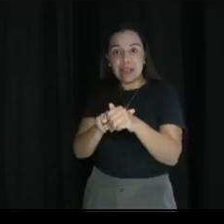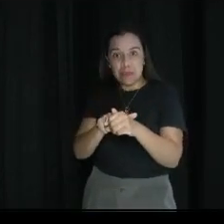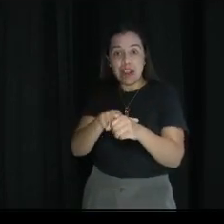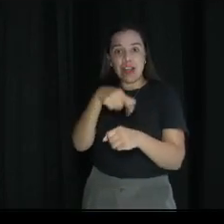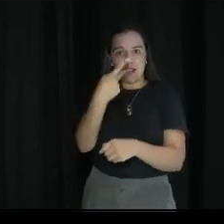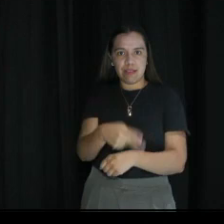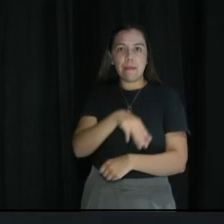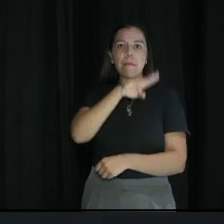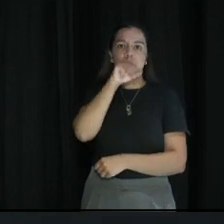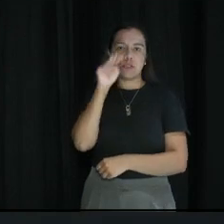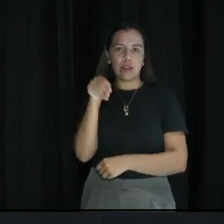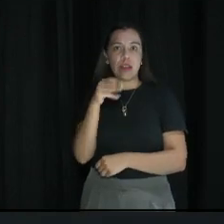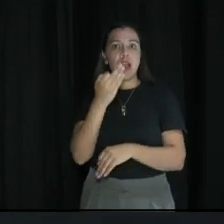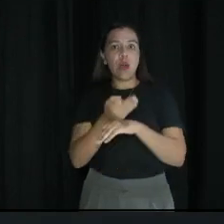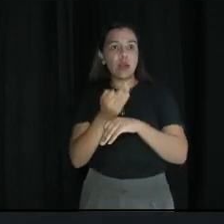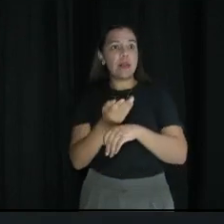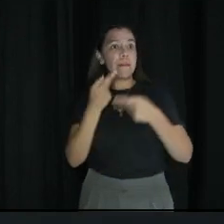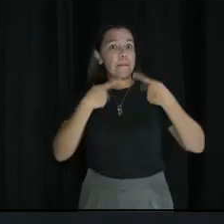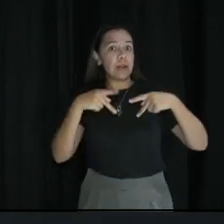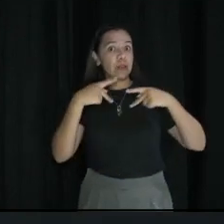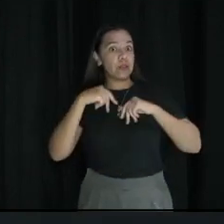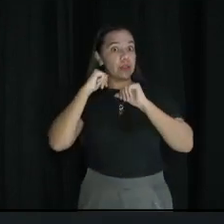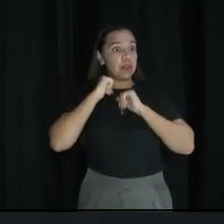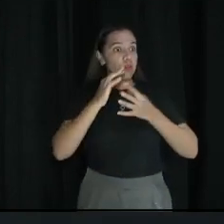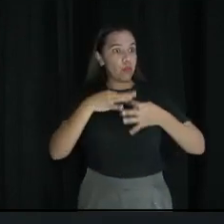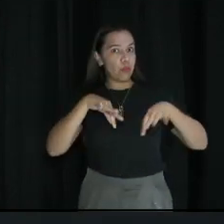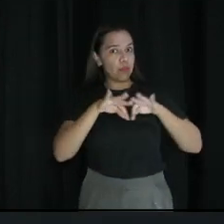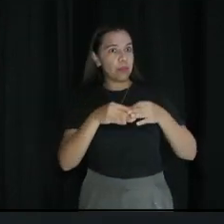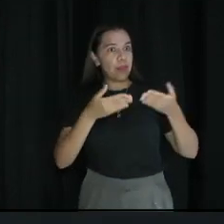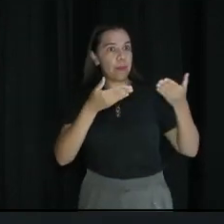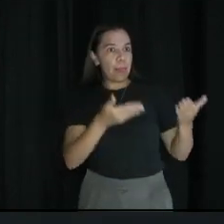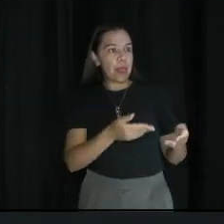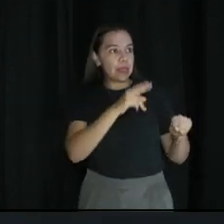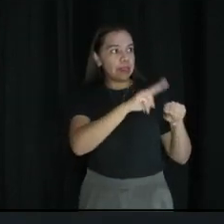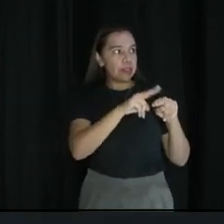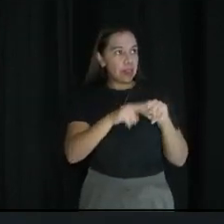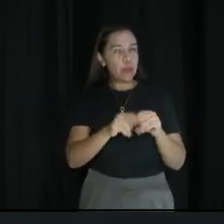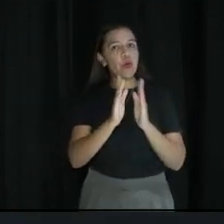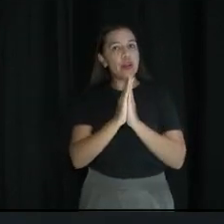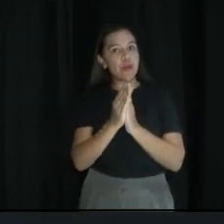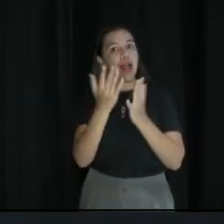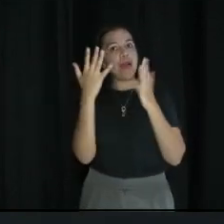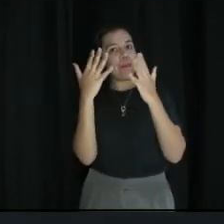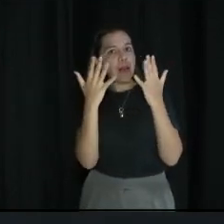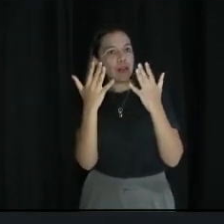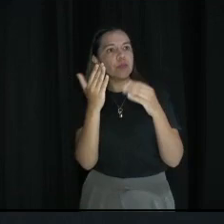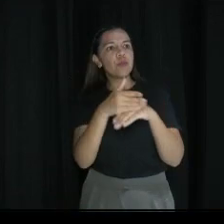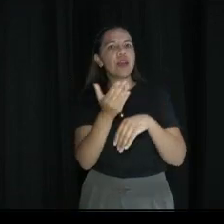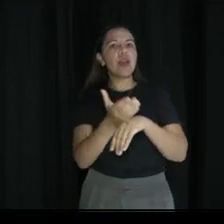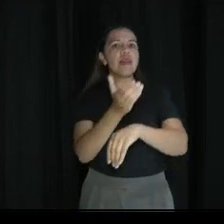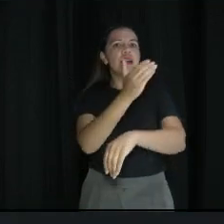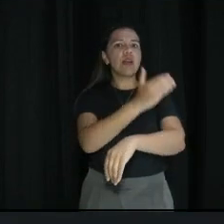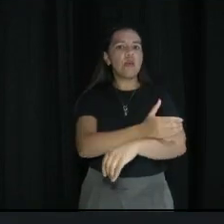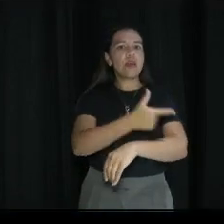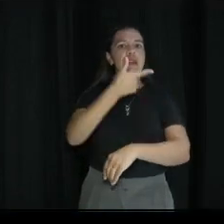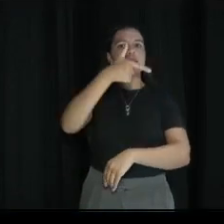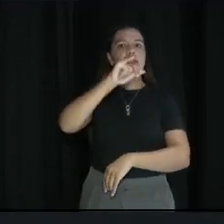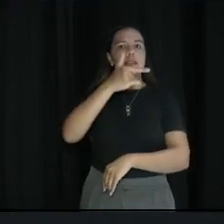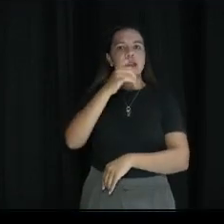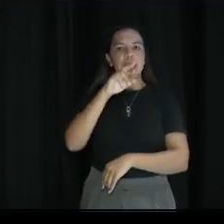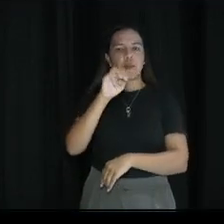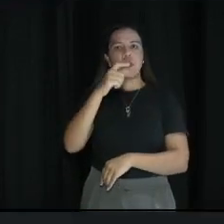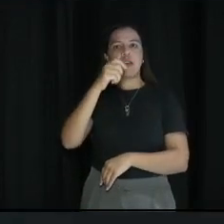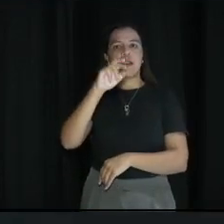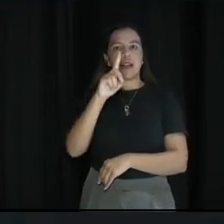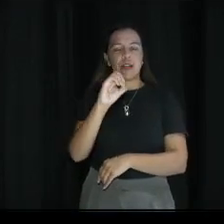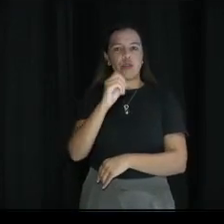Nos acompañan y a las personas que están acá presentes les pido un aplauso porque nos acompaña Gerardo Rodrigo Jiménez Gutiérrez, él